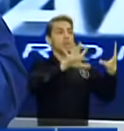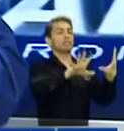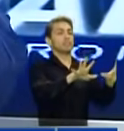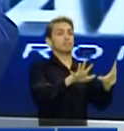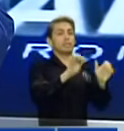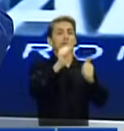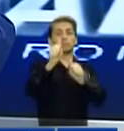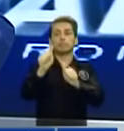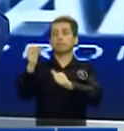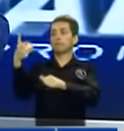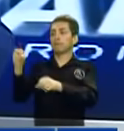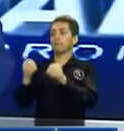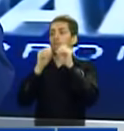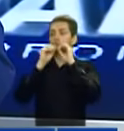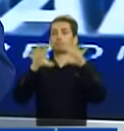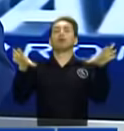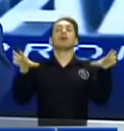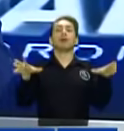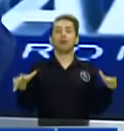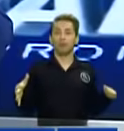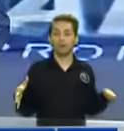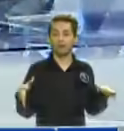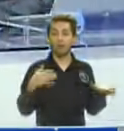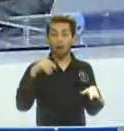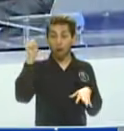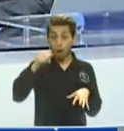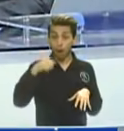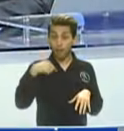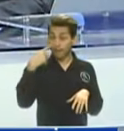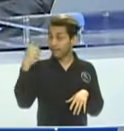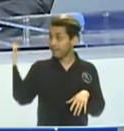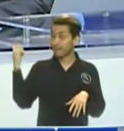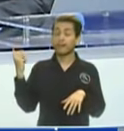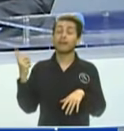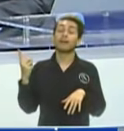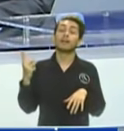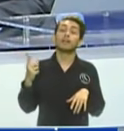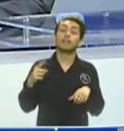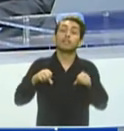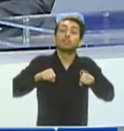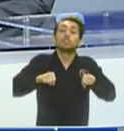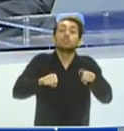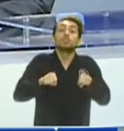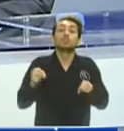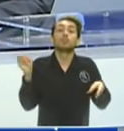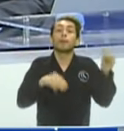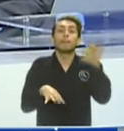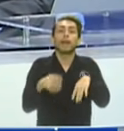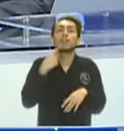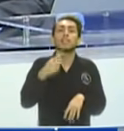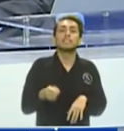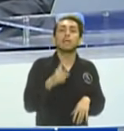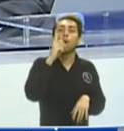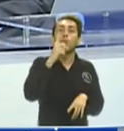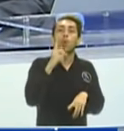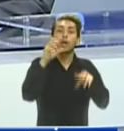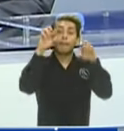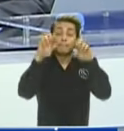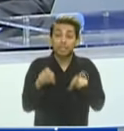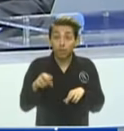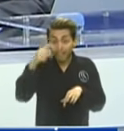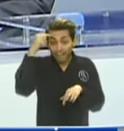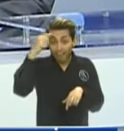hoy vimos un supermercado que dice salió positiva una persona aquí y hemos